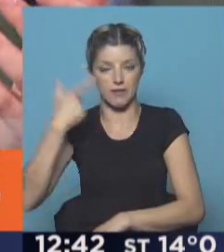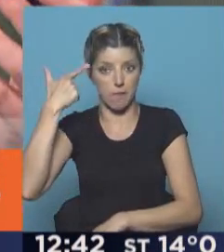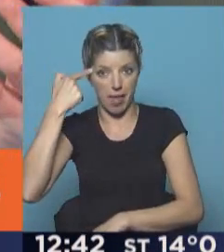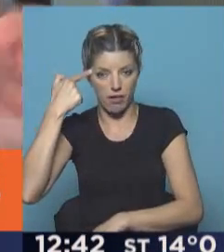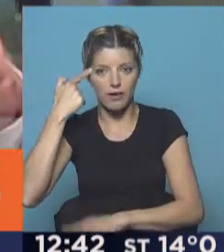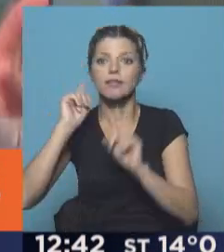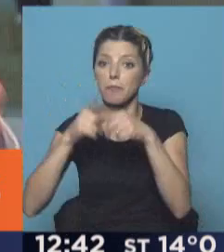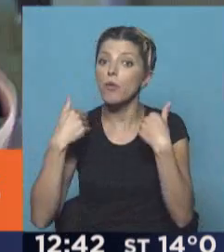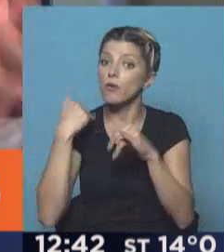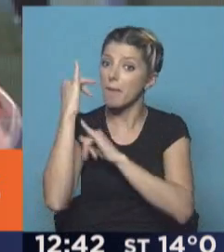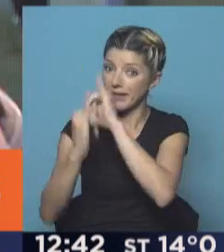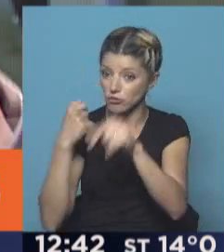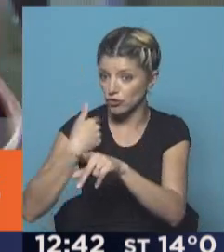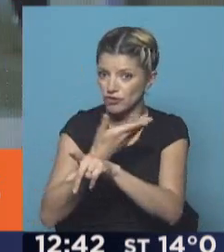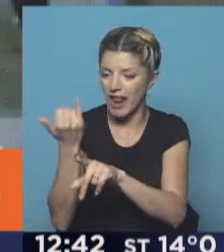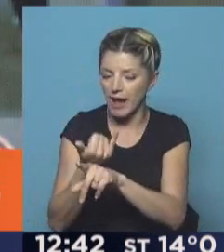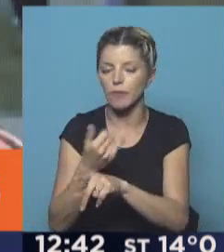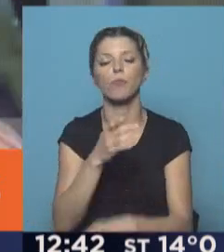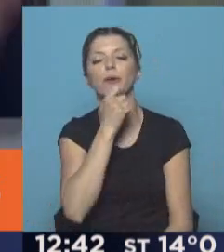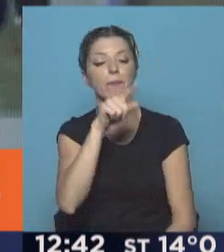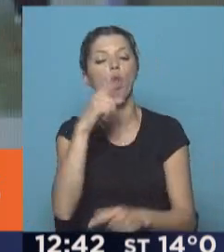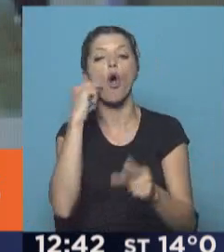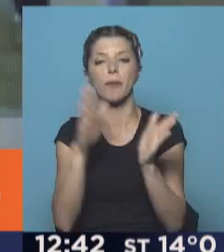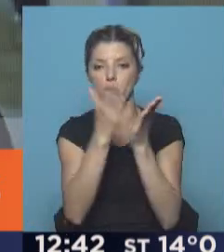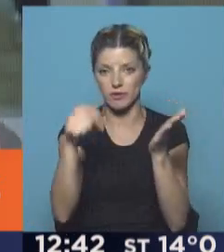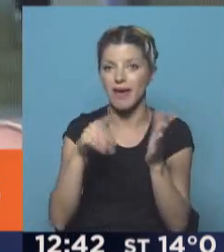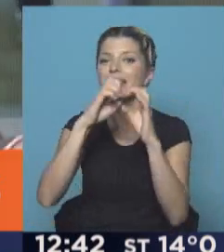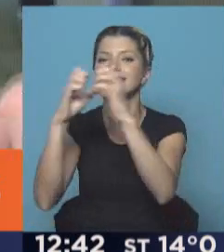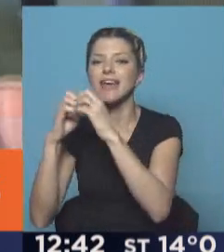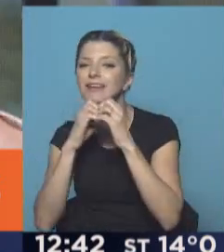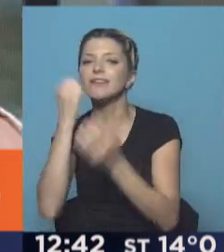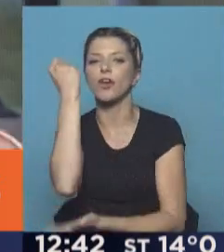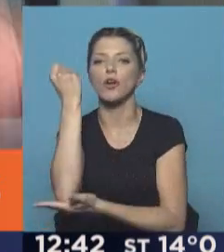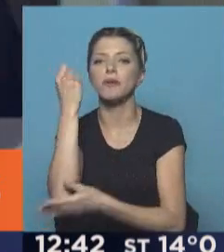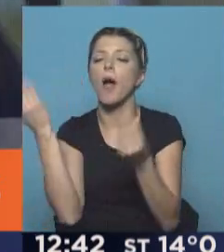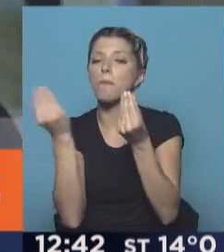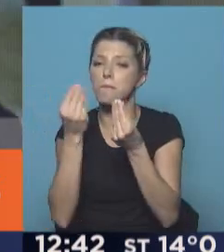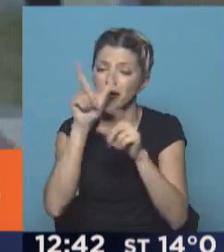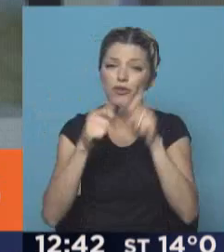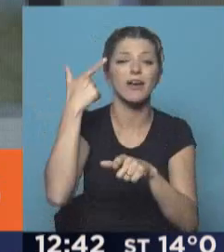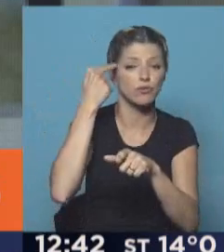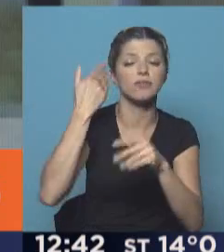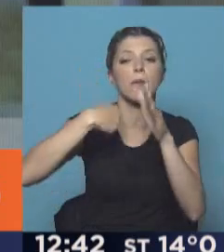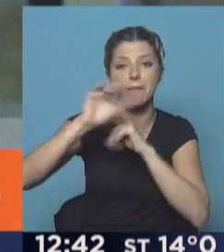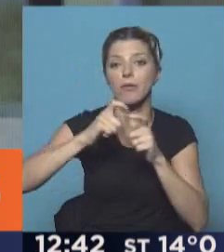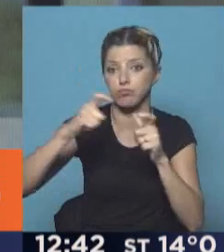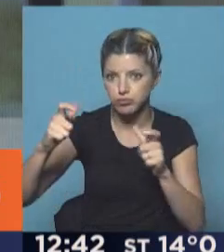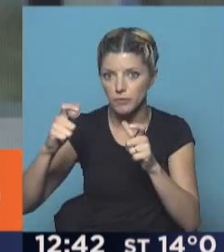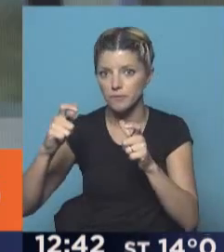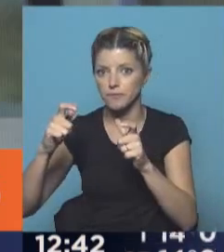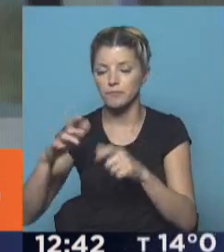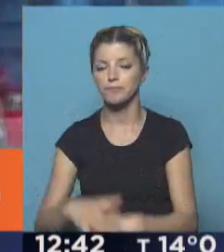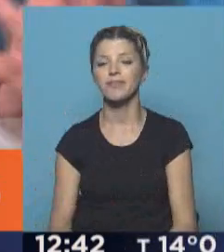posible explicación social. Entonces él, por ejemplo, demostraba que cuando hay crisis económica hay picos de suicidio, claro, que cuando hay amenaza externa hay picos de suicidio. Bueno, yo creo que